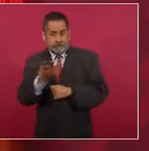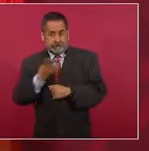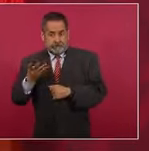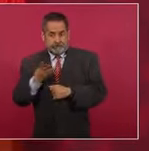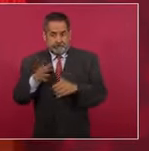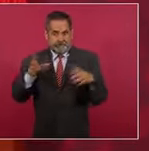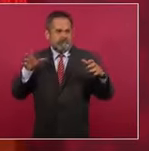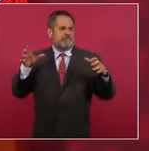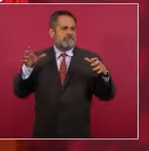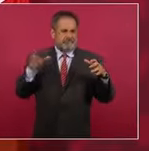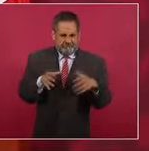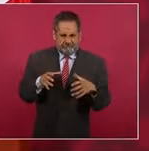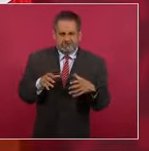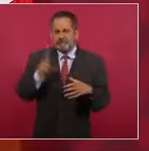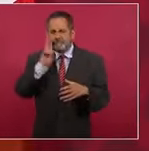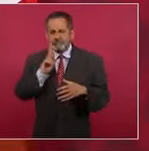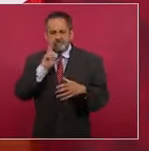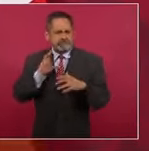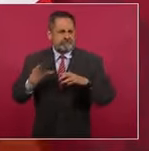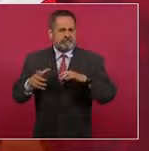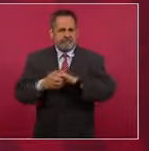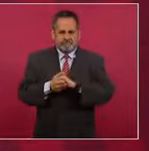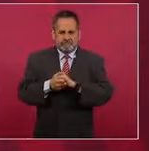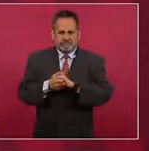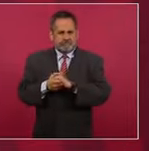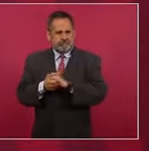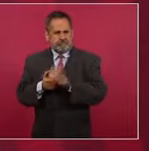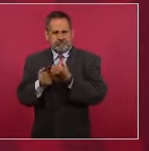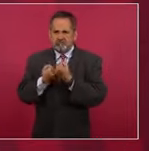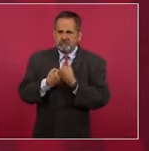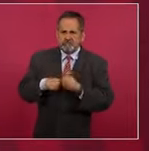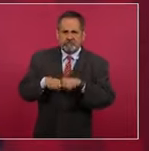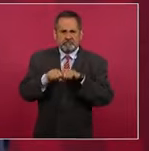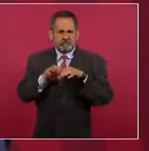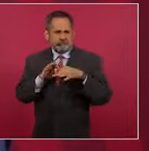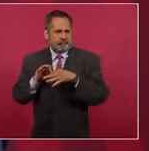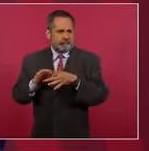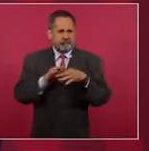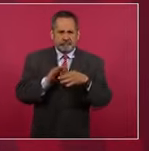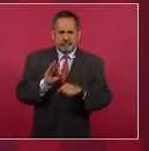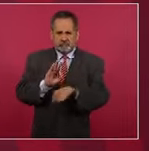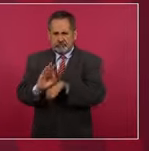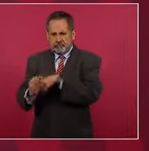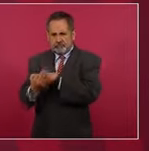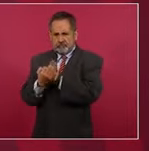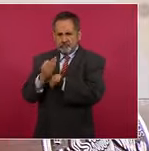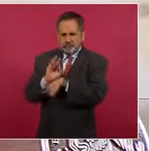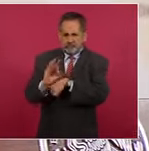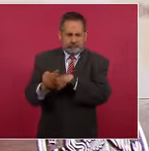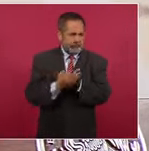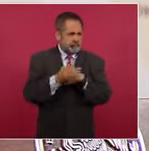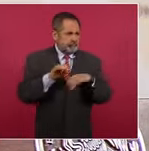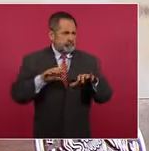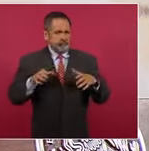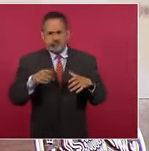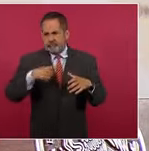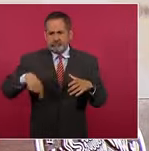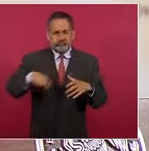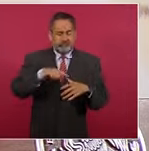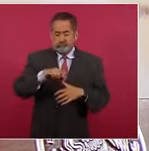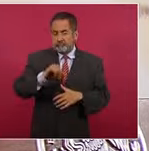se vaya creando una asociación para ayudarnos mutuamente. En el caso